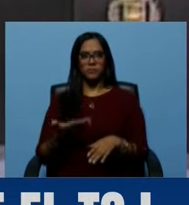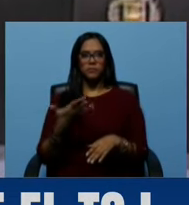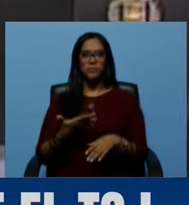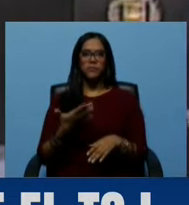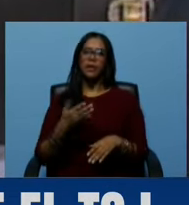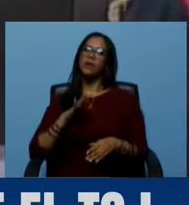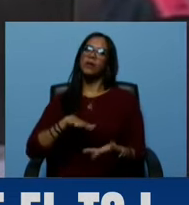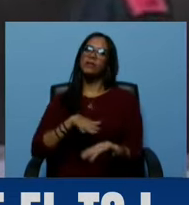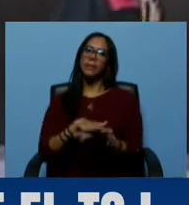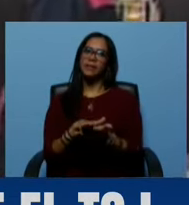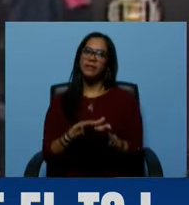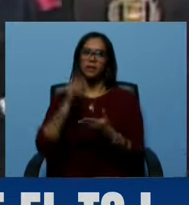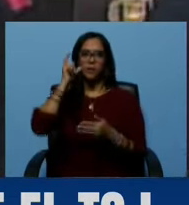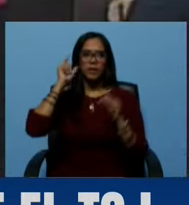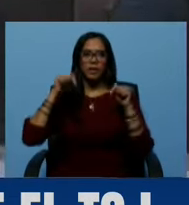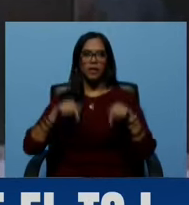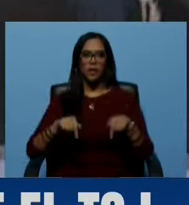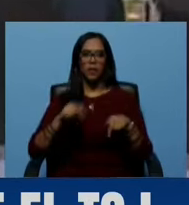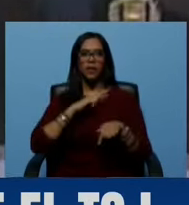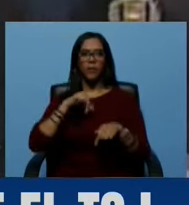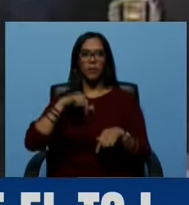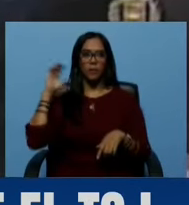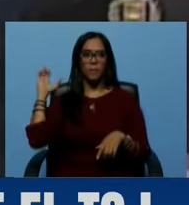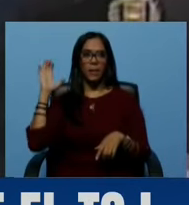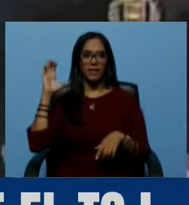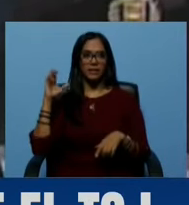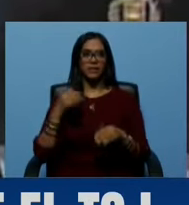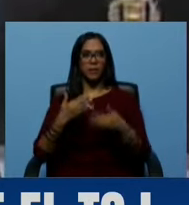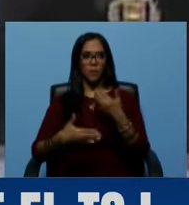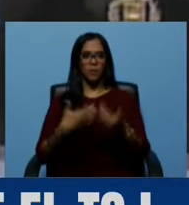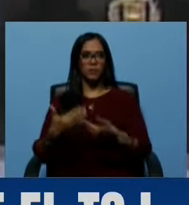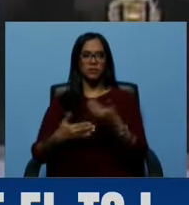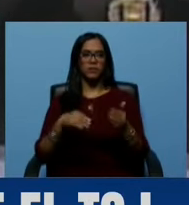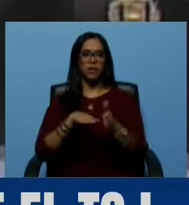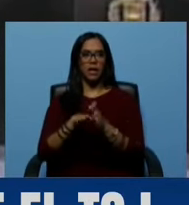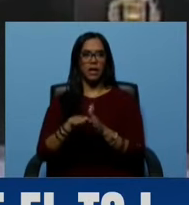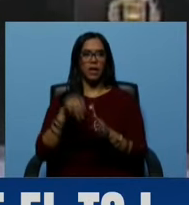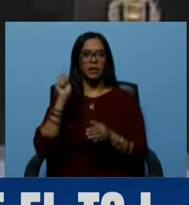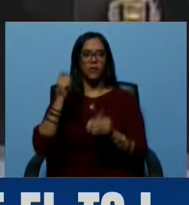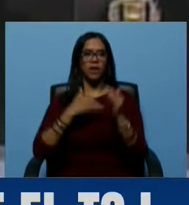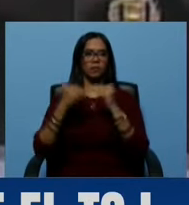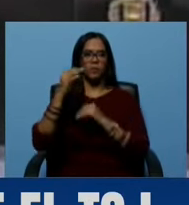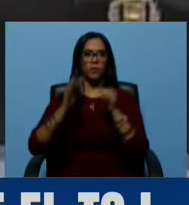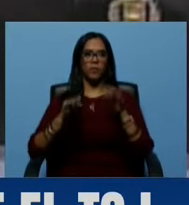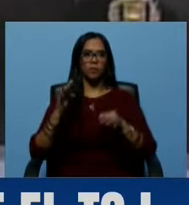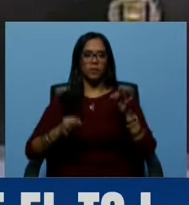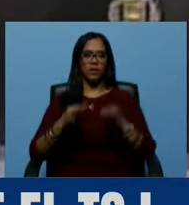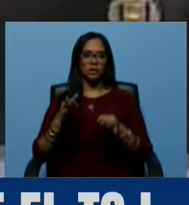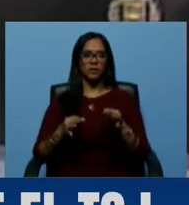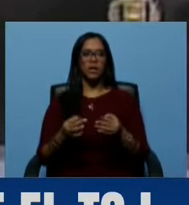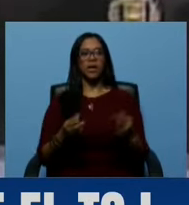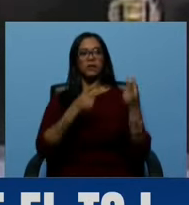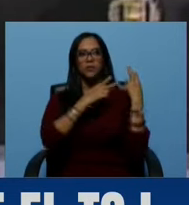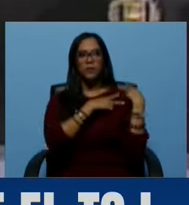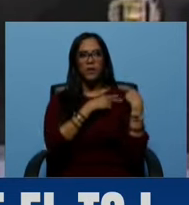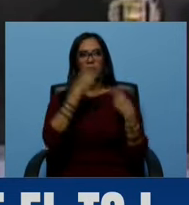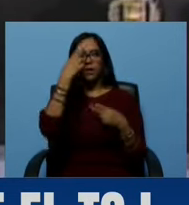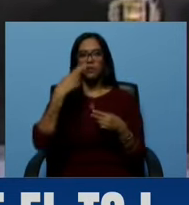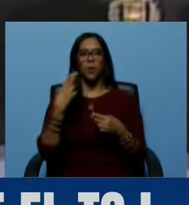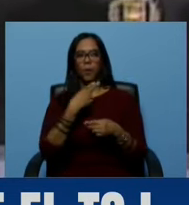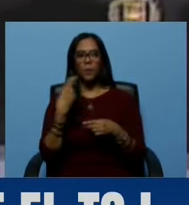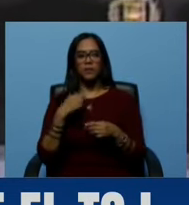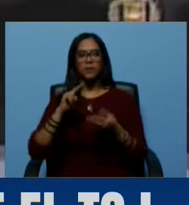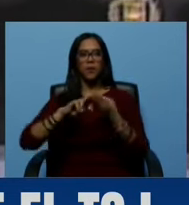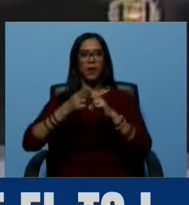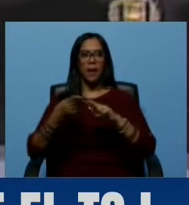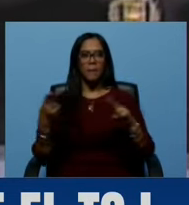está ocurriendo el día de hoy en nuestro país, este proceso que adelanta el Tribunal Supremo de Justicia, asumiendo ese compromiso con la